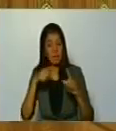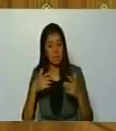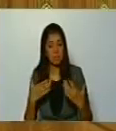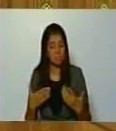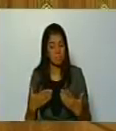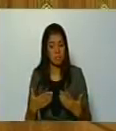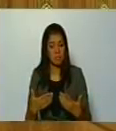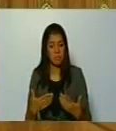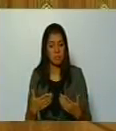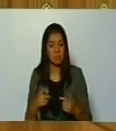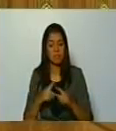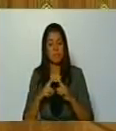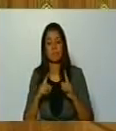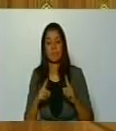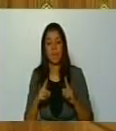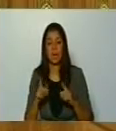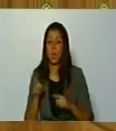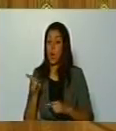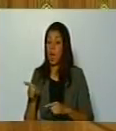resguardado él.